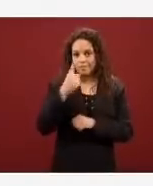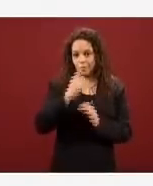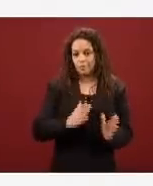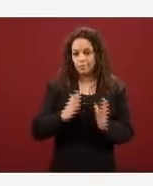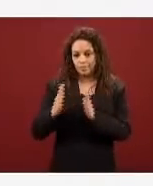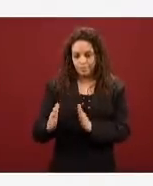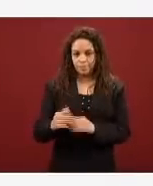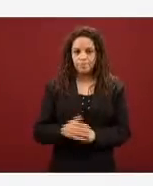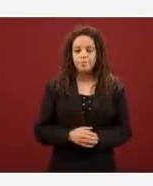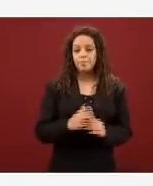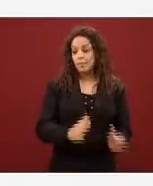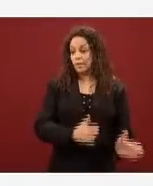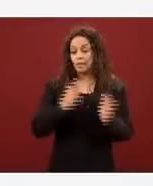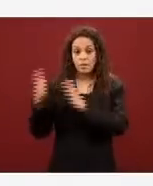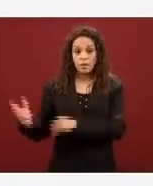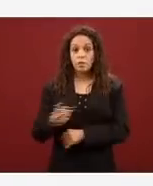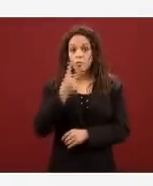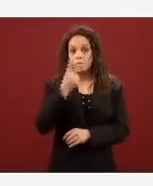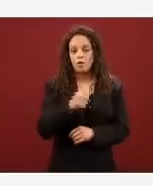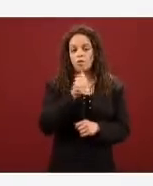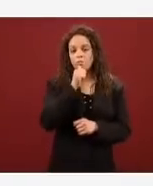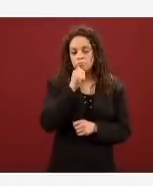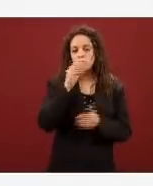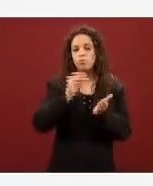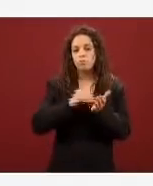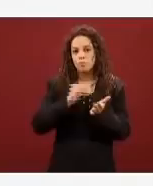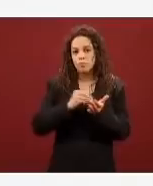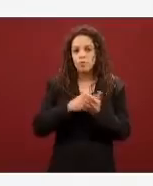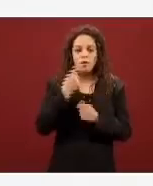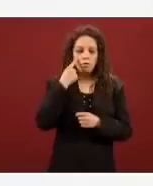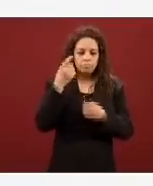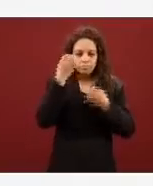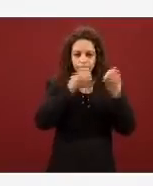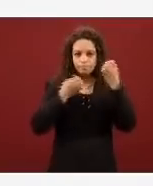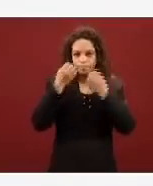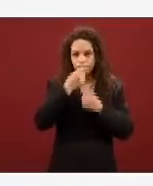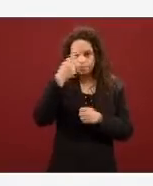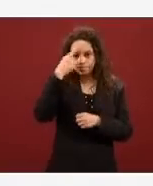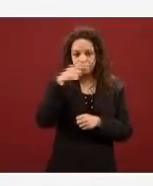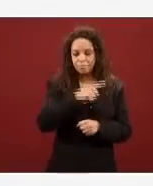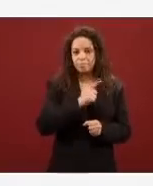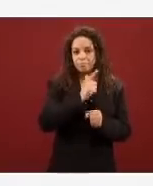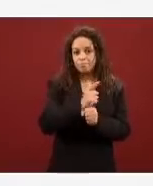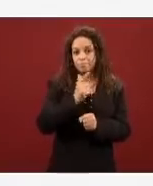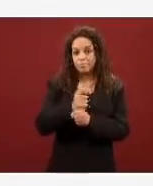2, todavía se continúa dando e identificando seguimiento puntual a los